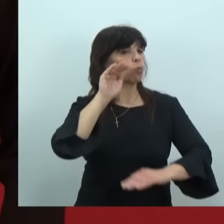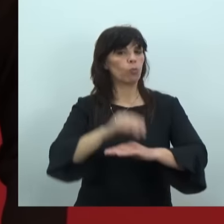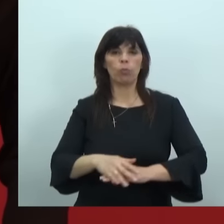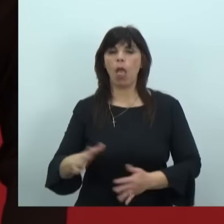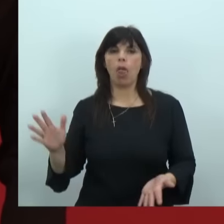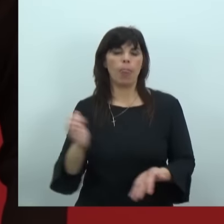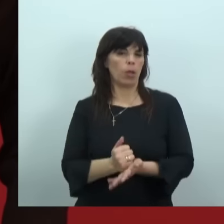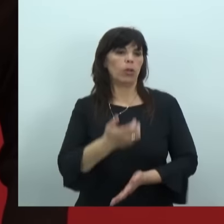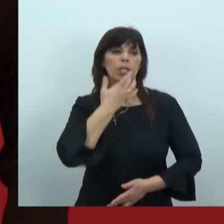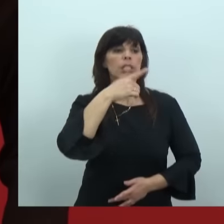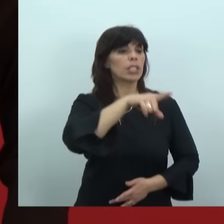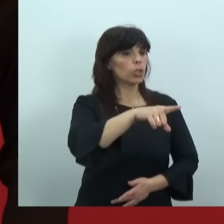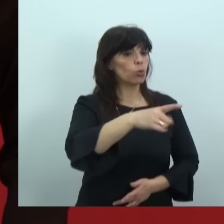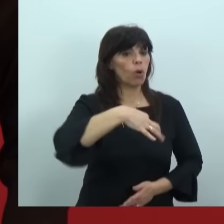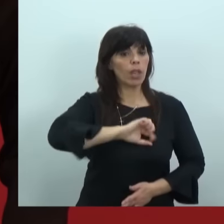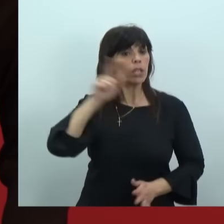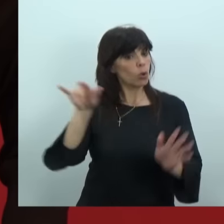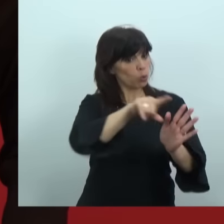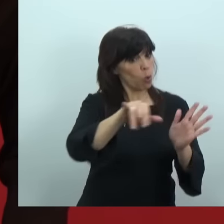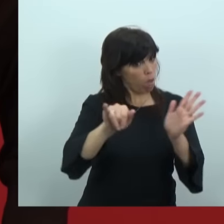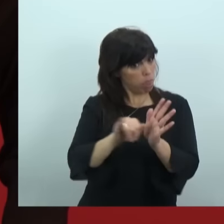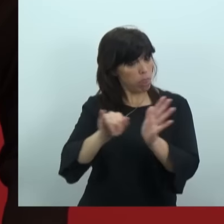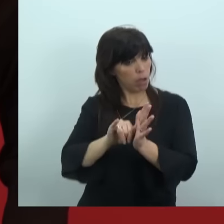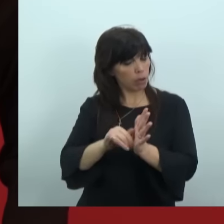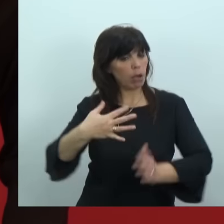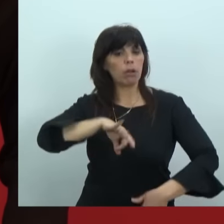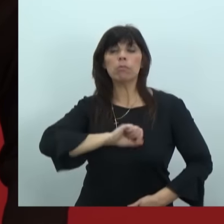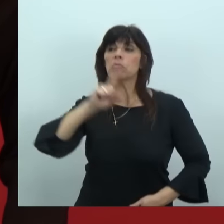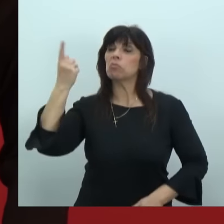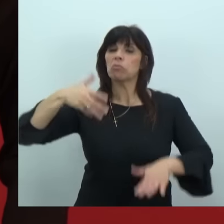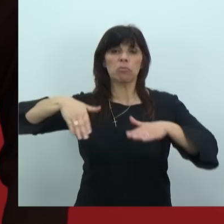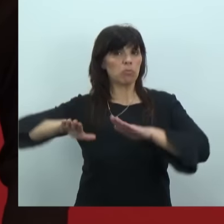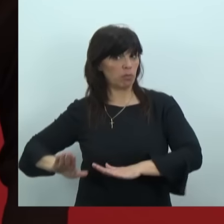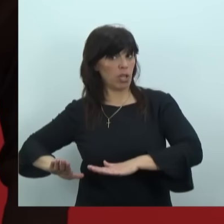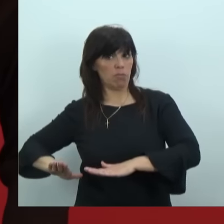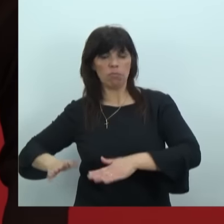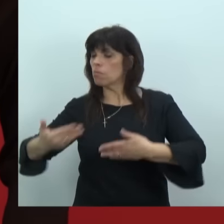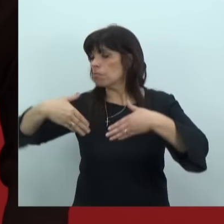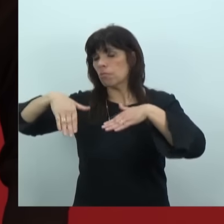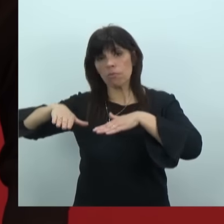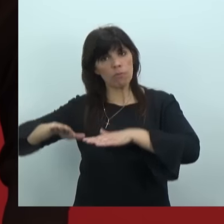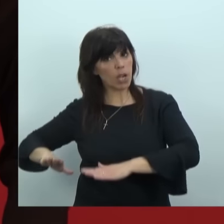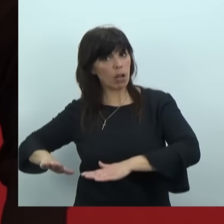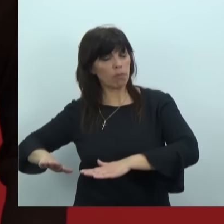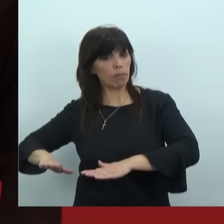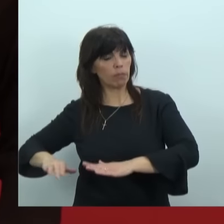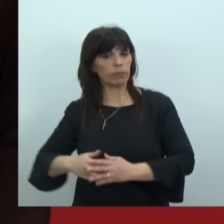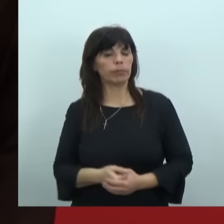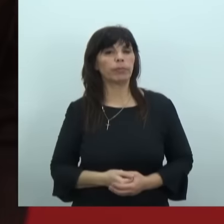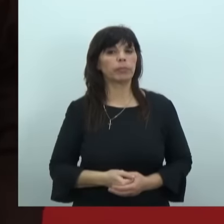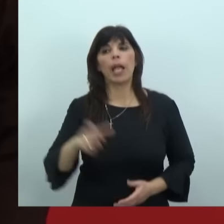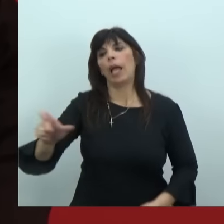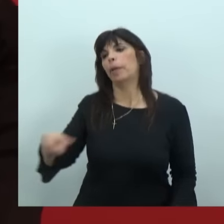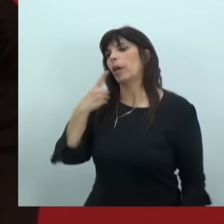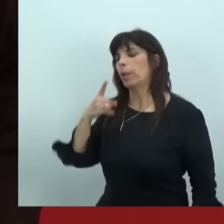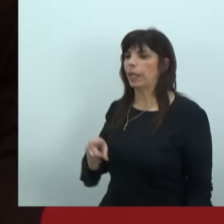quedas cerca con el Señor es fiel. Dios es fiel. Algunos dicen, sí,